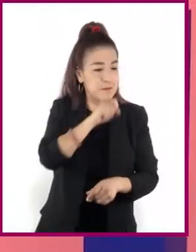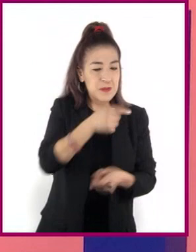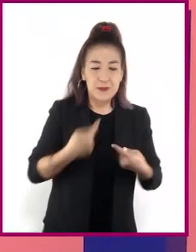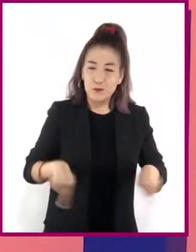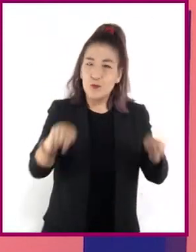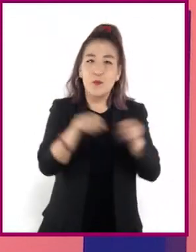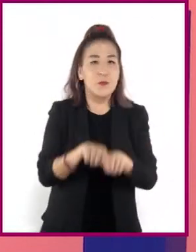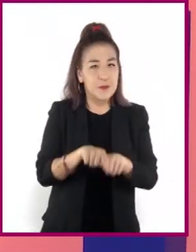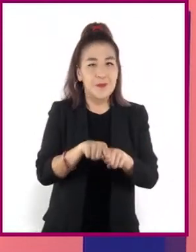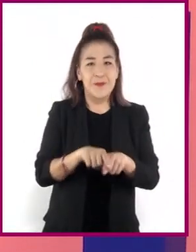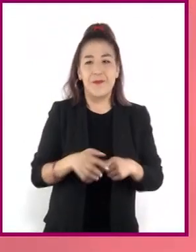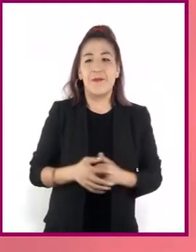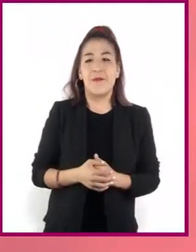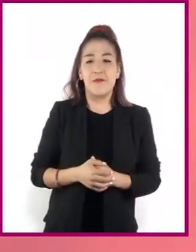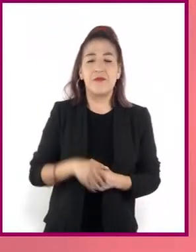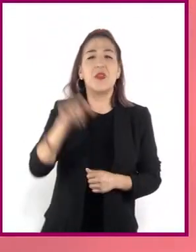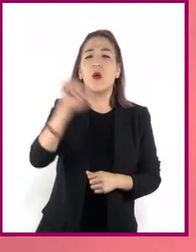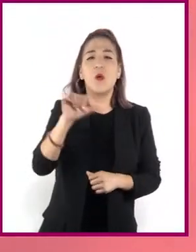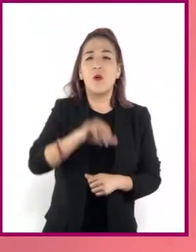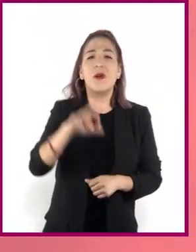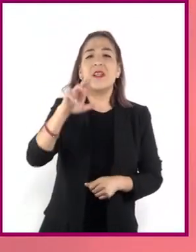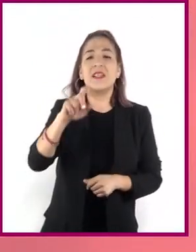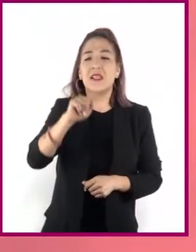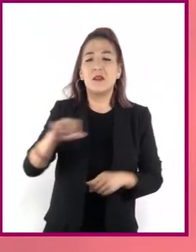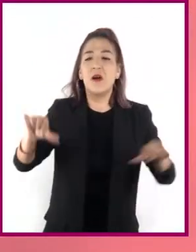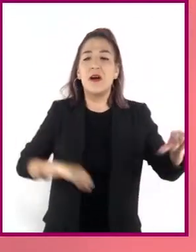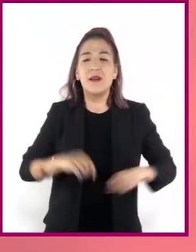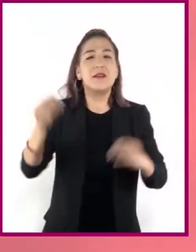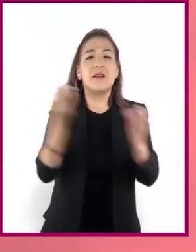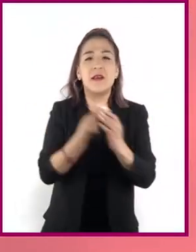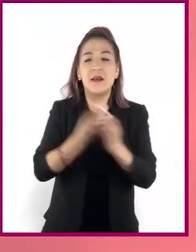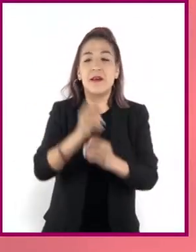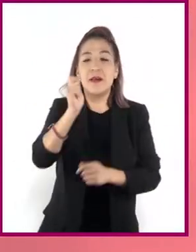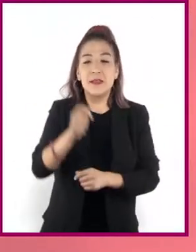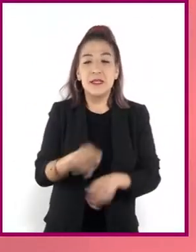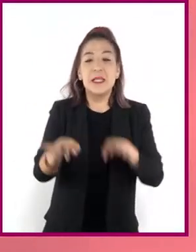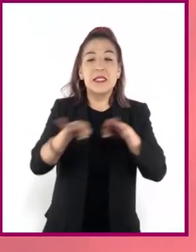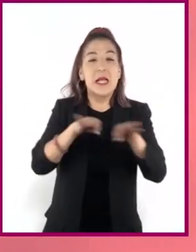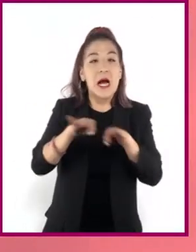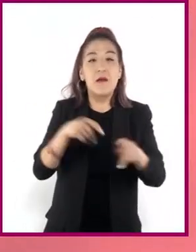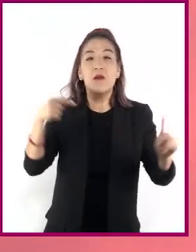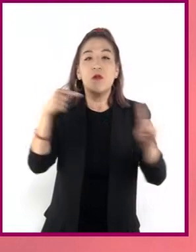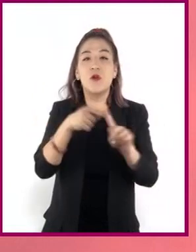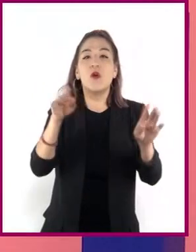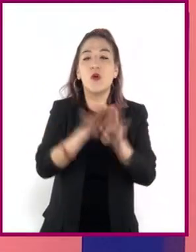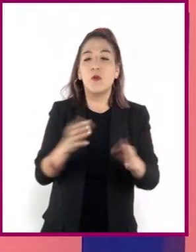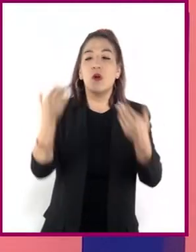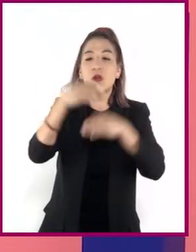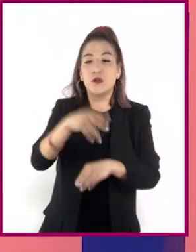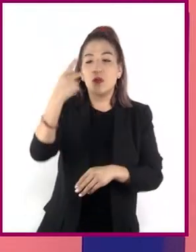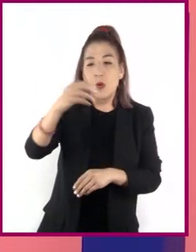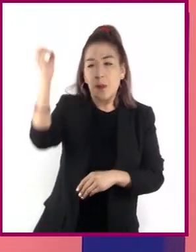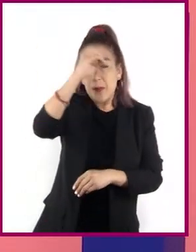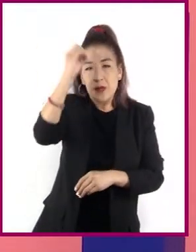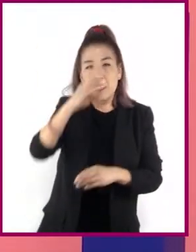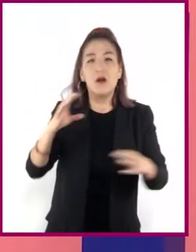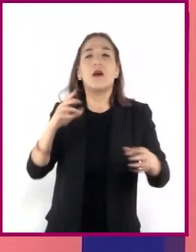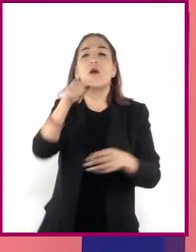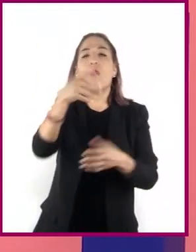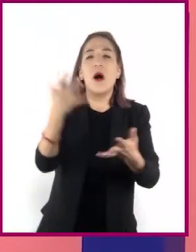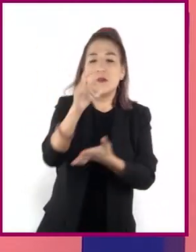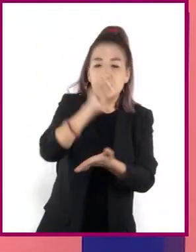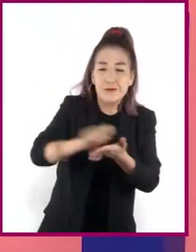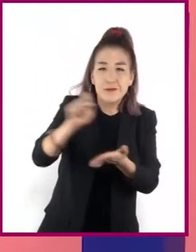articulista el reto de nuestra sesión consiste en trabajar con un artículo de opinión que hayan redactado